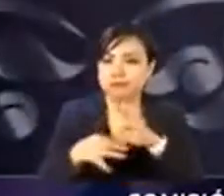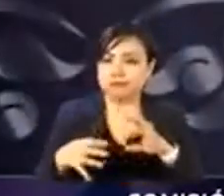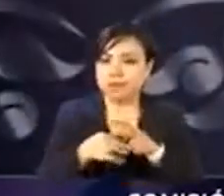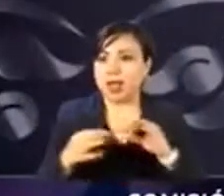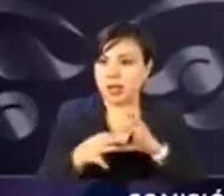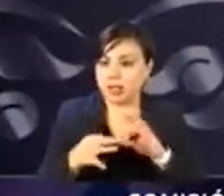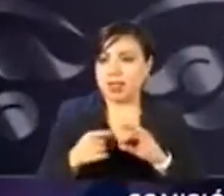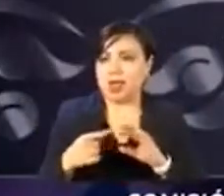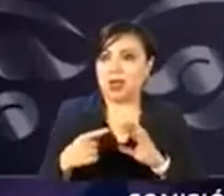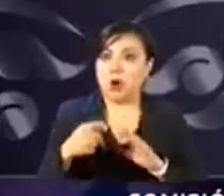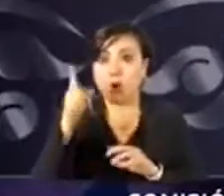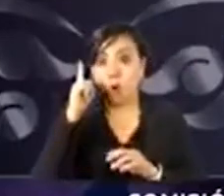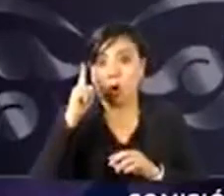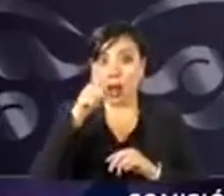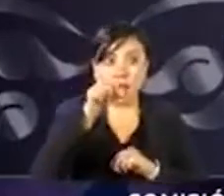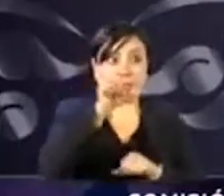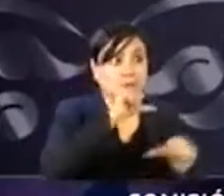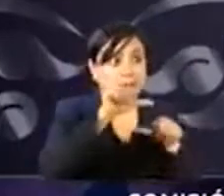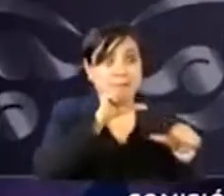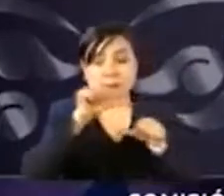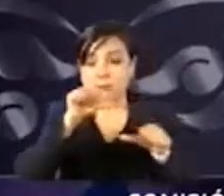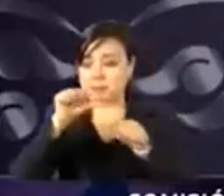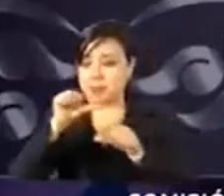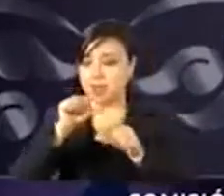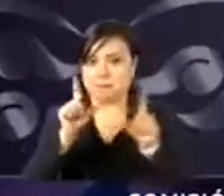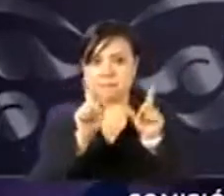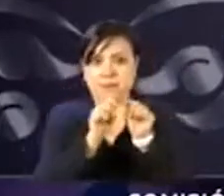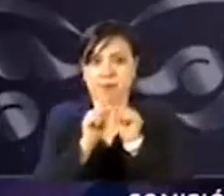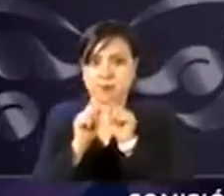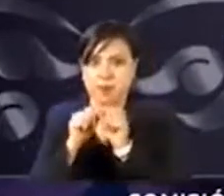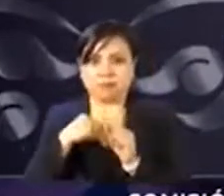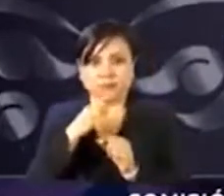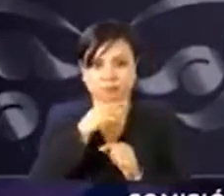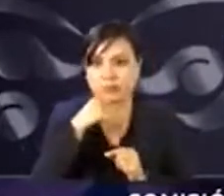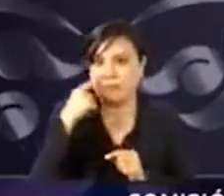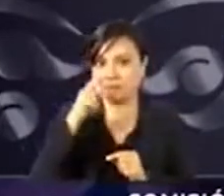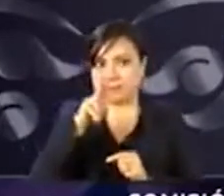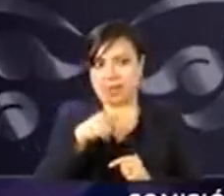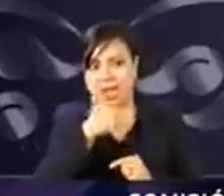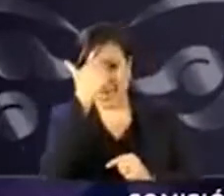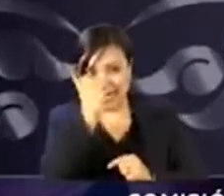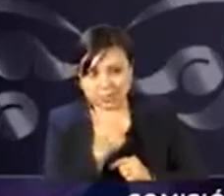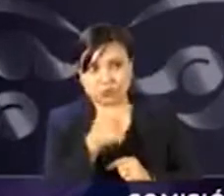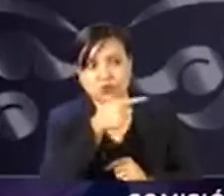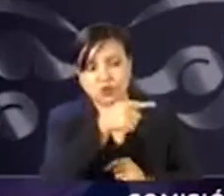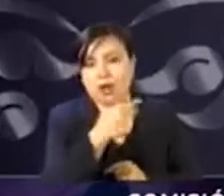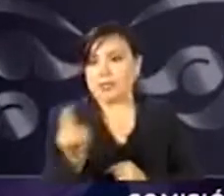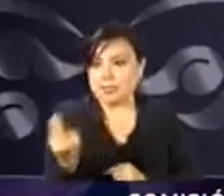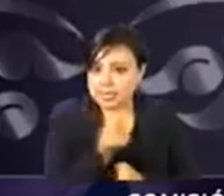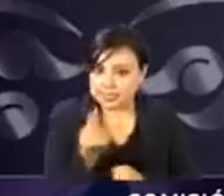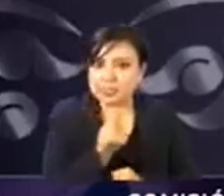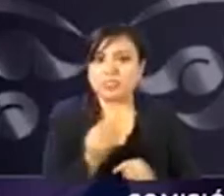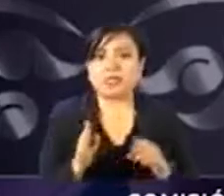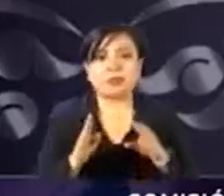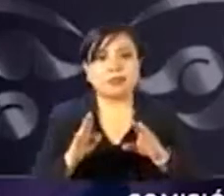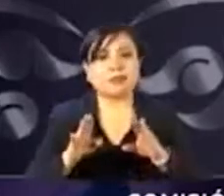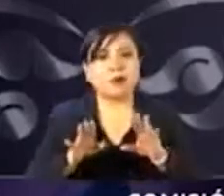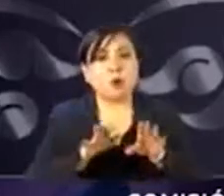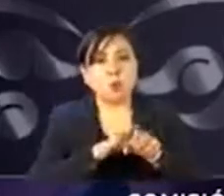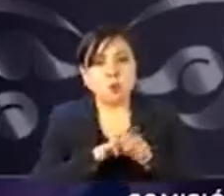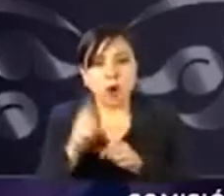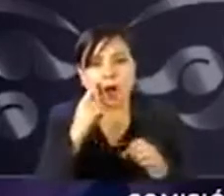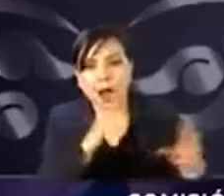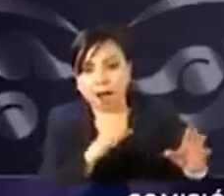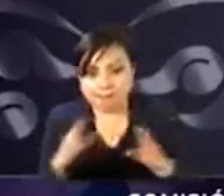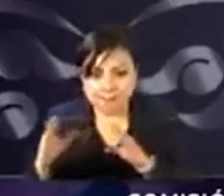las intervenciones en general. Tiene razón, hay que replantearse, rehacer todos los comedores populares. Tiene razón,